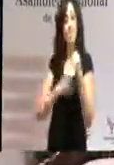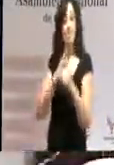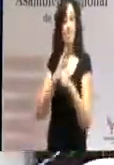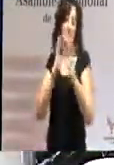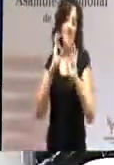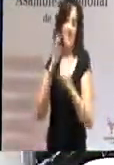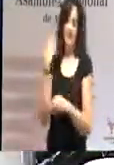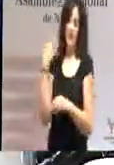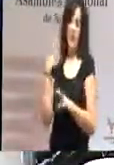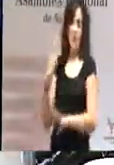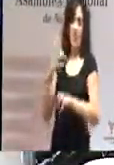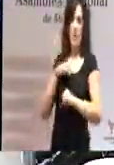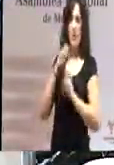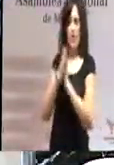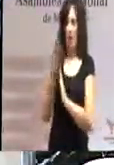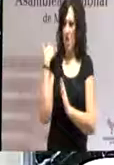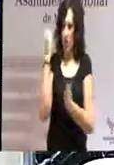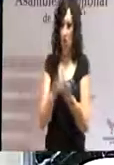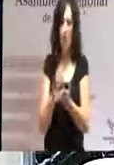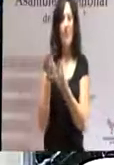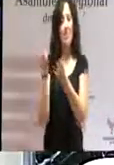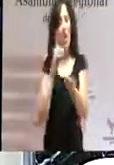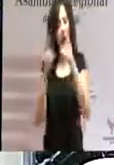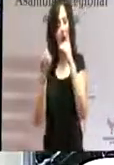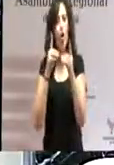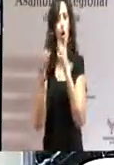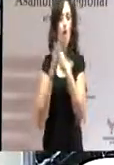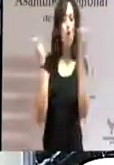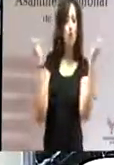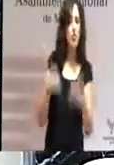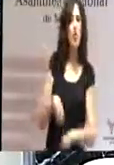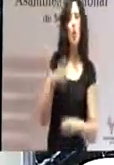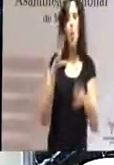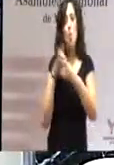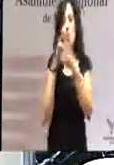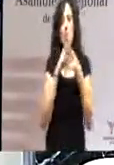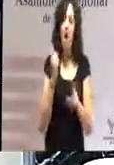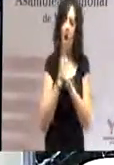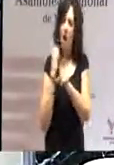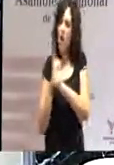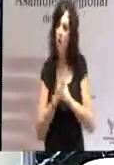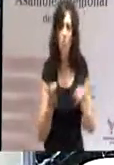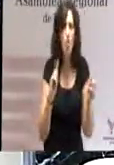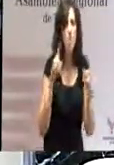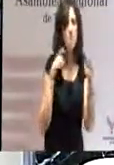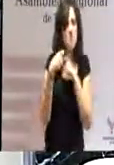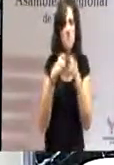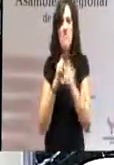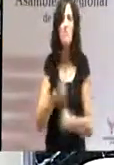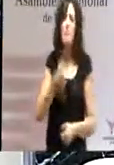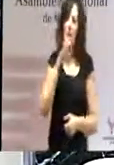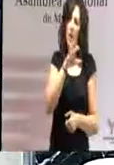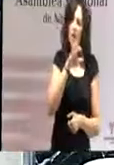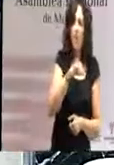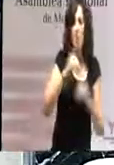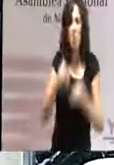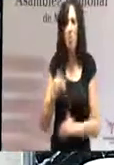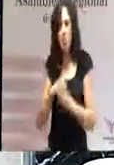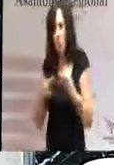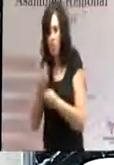reiterar, de diálogo, de consenso, de unidad y no enfrentamiento, de más patriotismo y menos partidismo, de entendimiento,